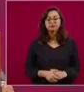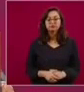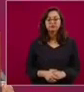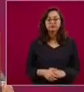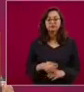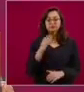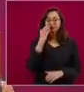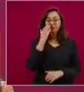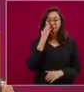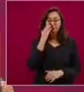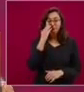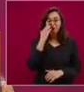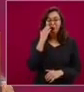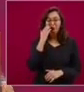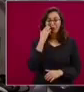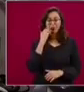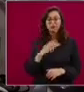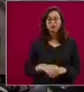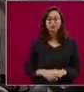Yo di la instrucción, pero el que